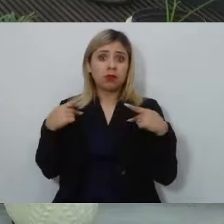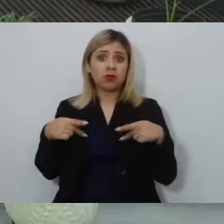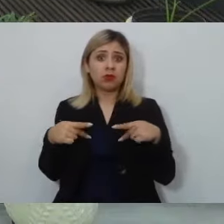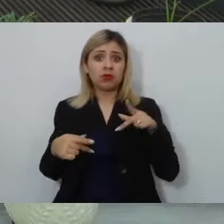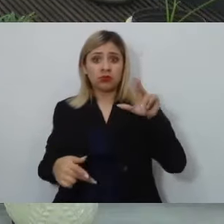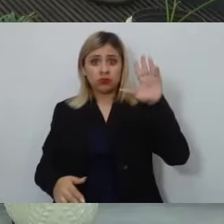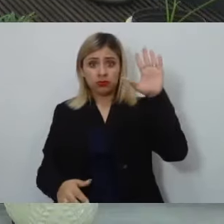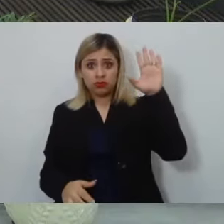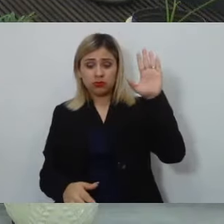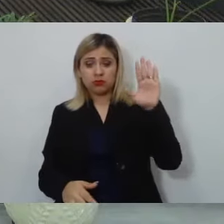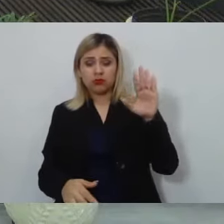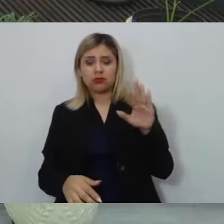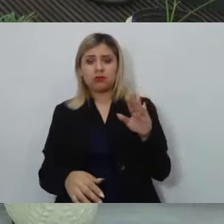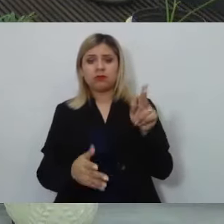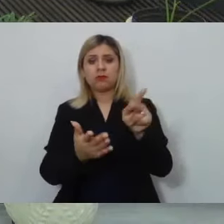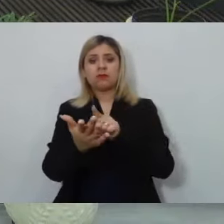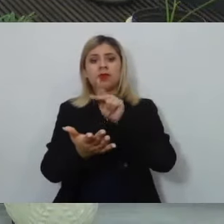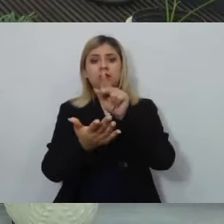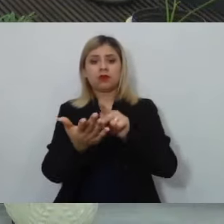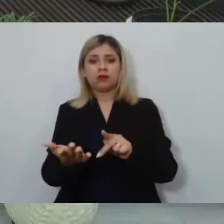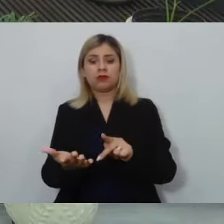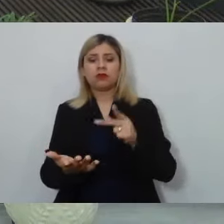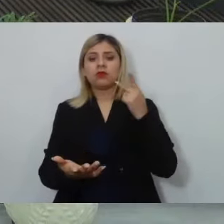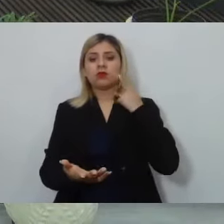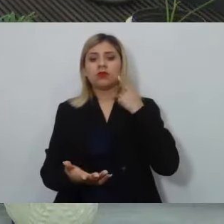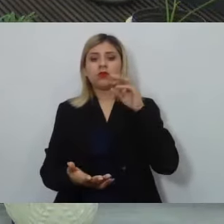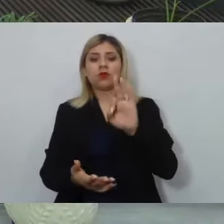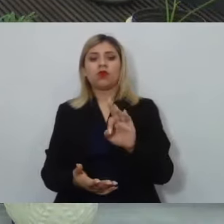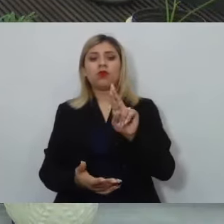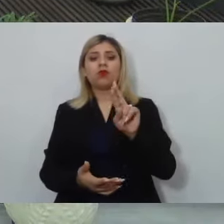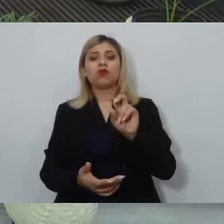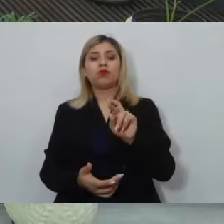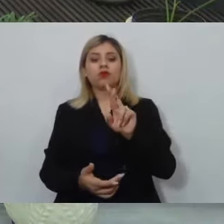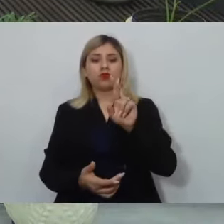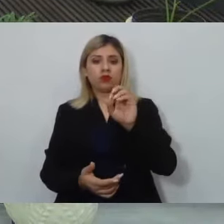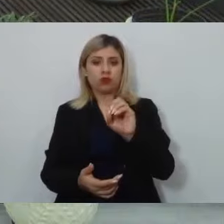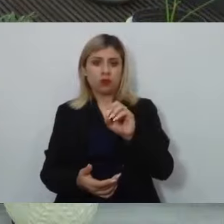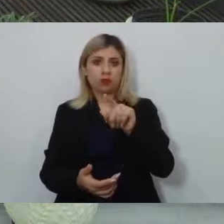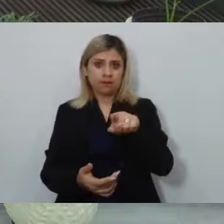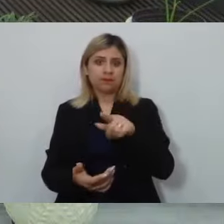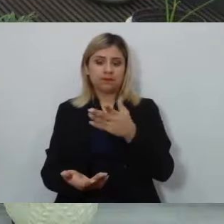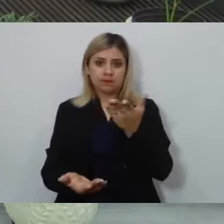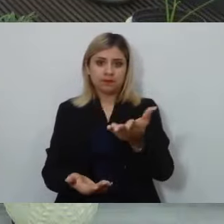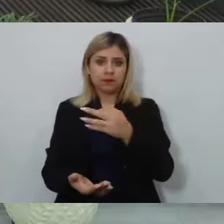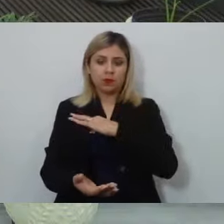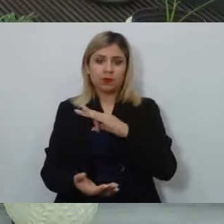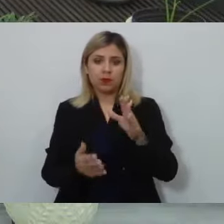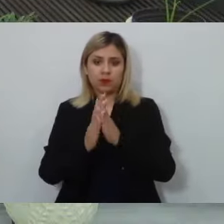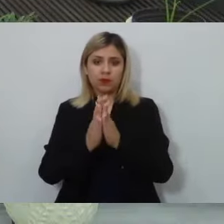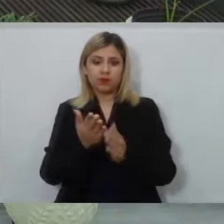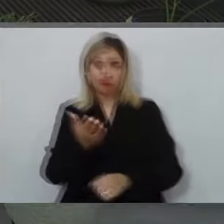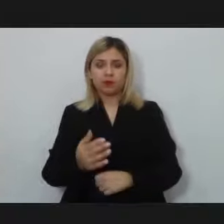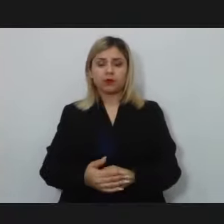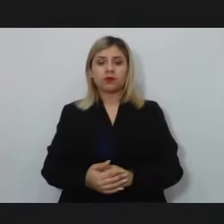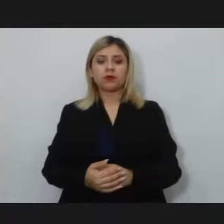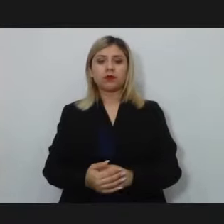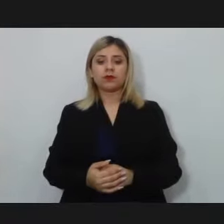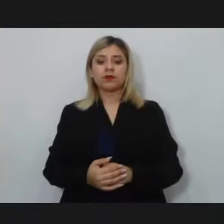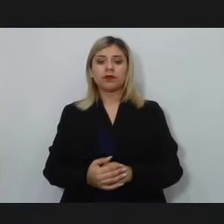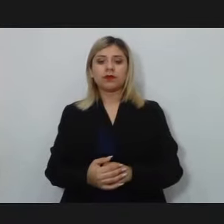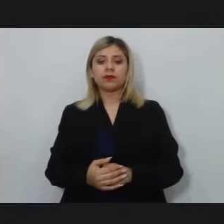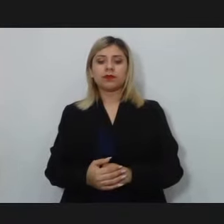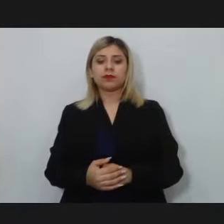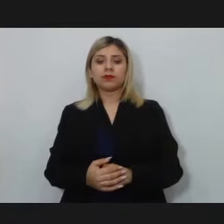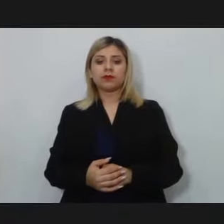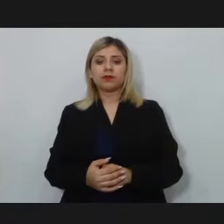representante no lo estamos escuchando No es que no había hablado no no encontraba el micrófono Saludos a todas y a todos